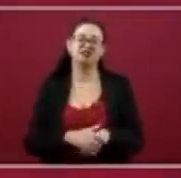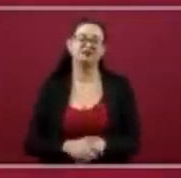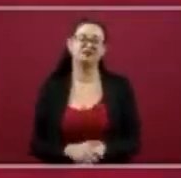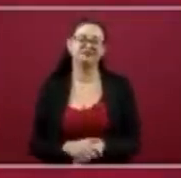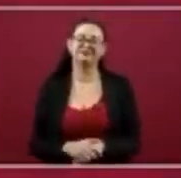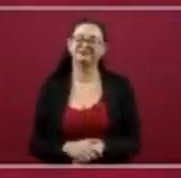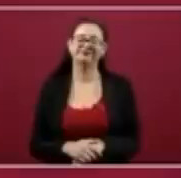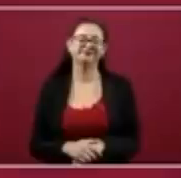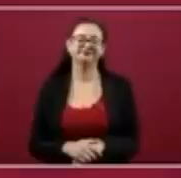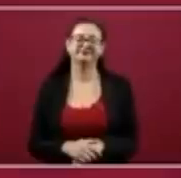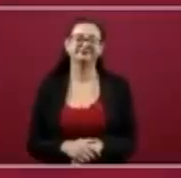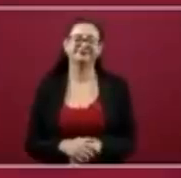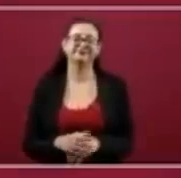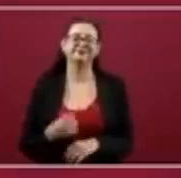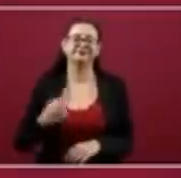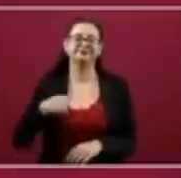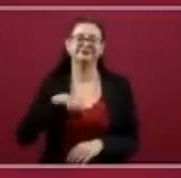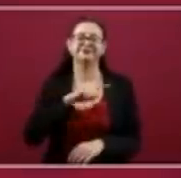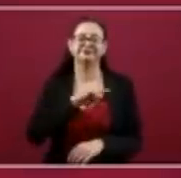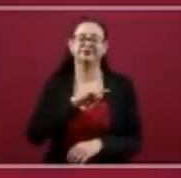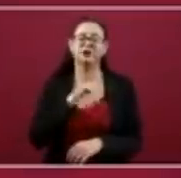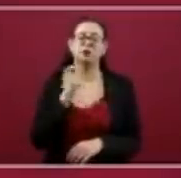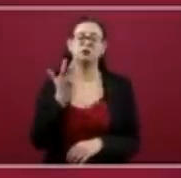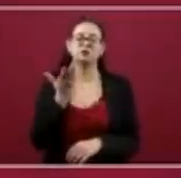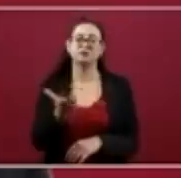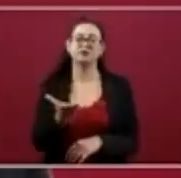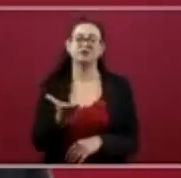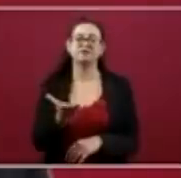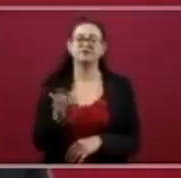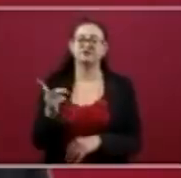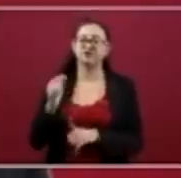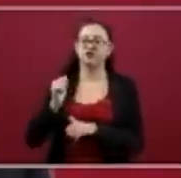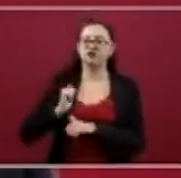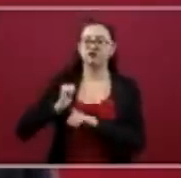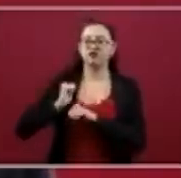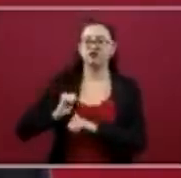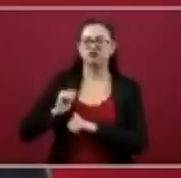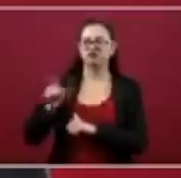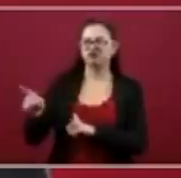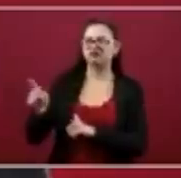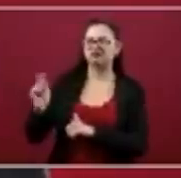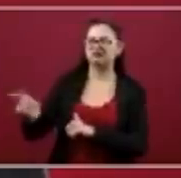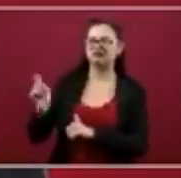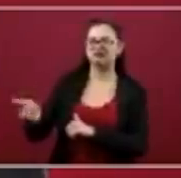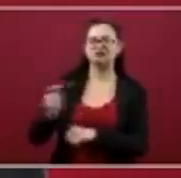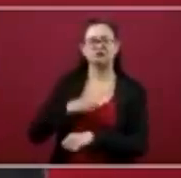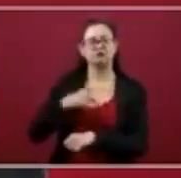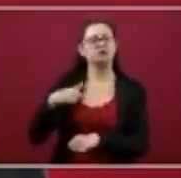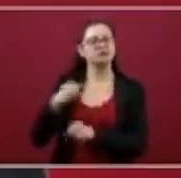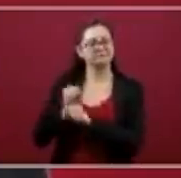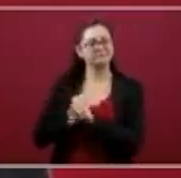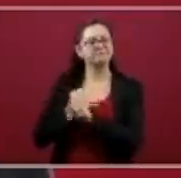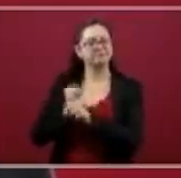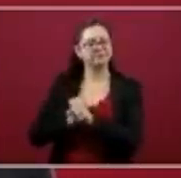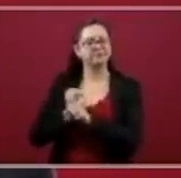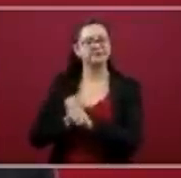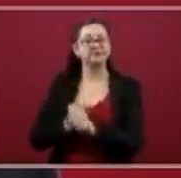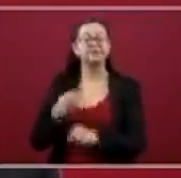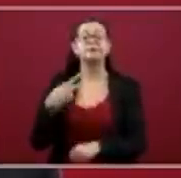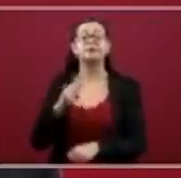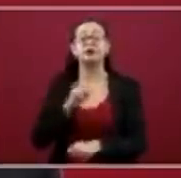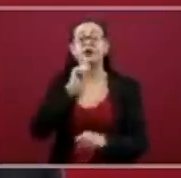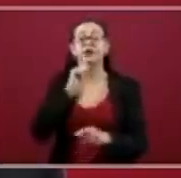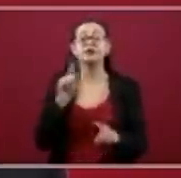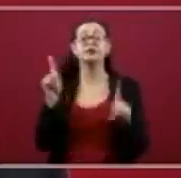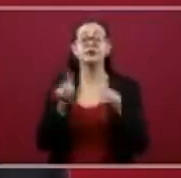Entonces, estamos pidiendo que la autoridad competente investigue sobre esta operación, pero además tenemos